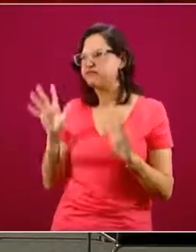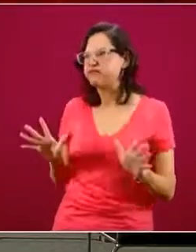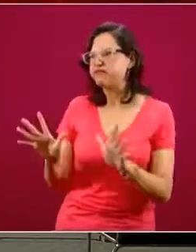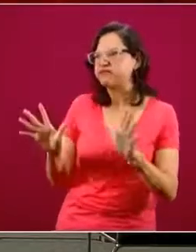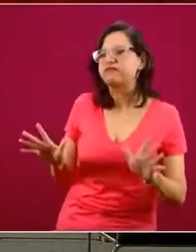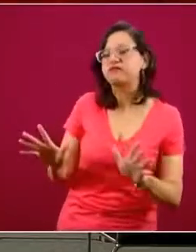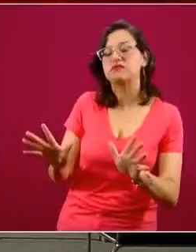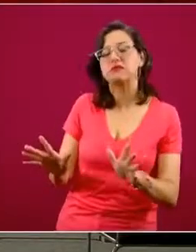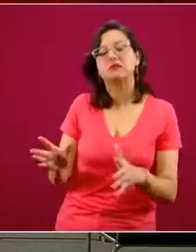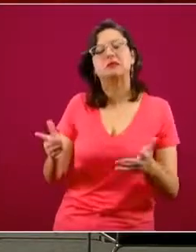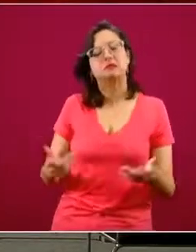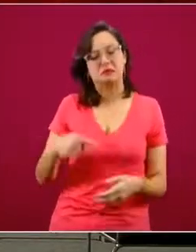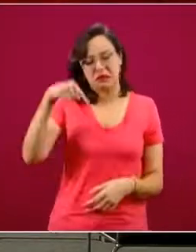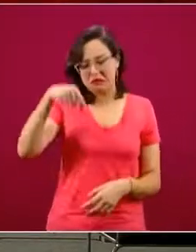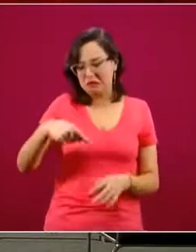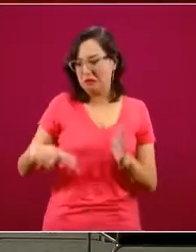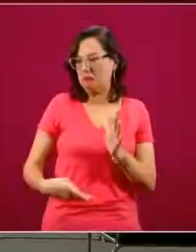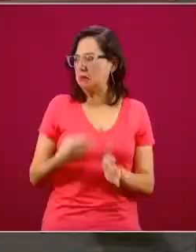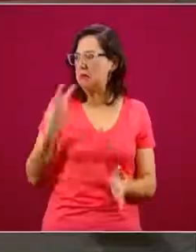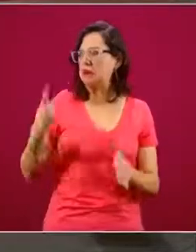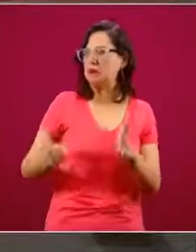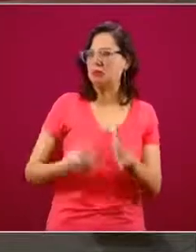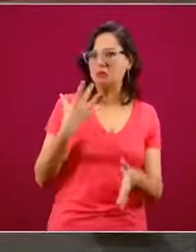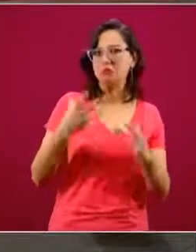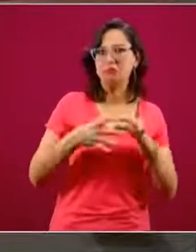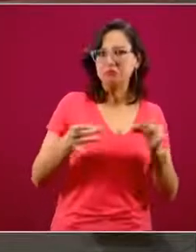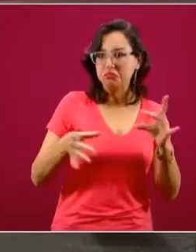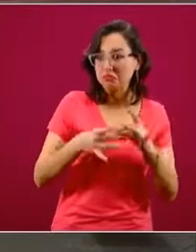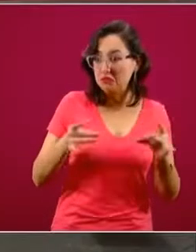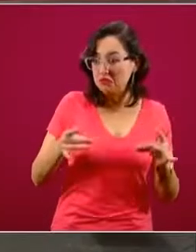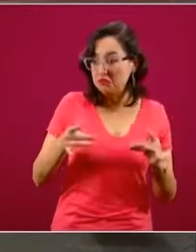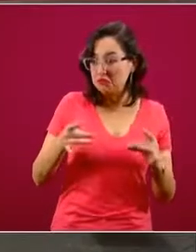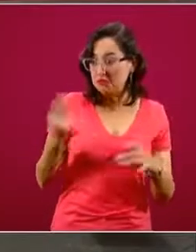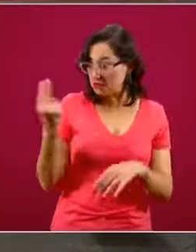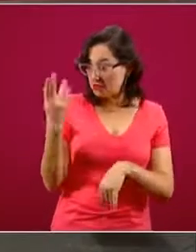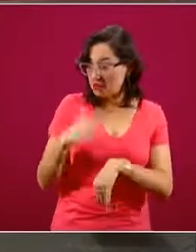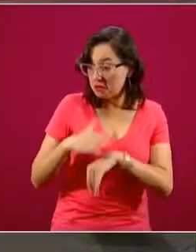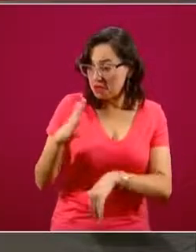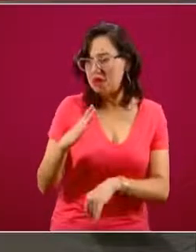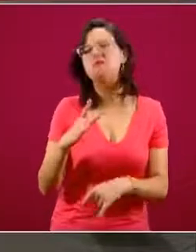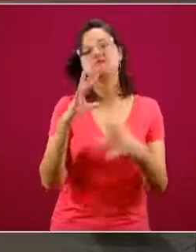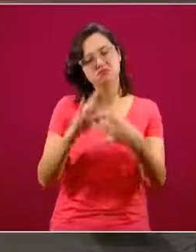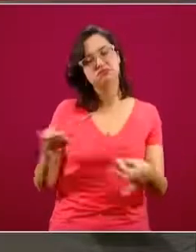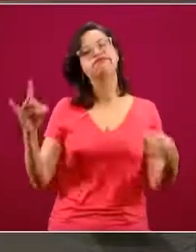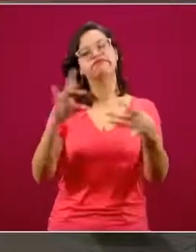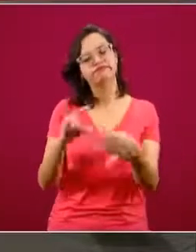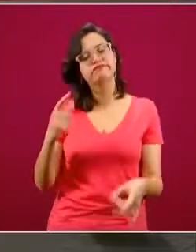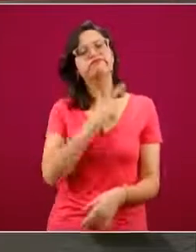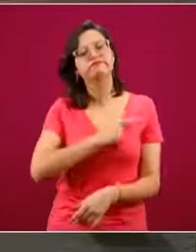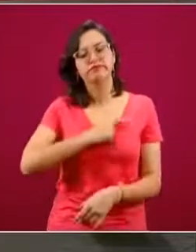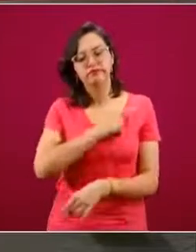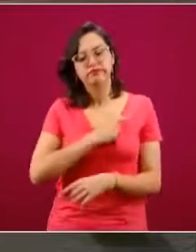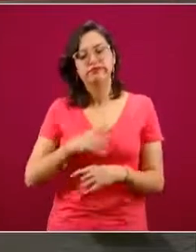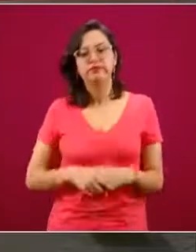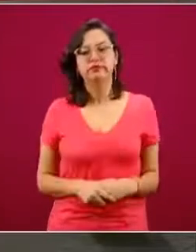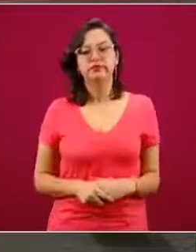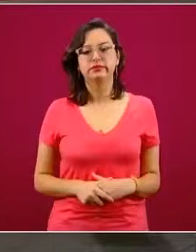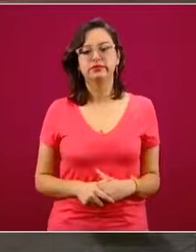explicado, pero con mucho gusto lo volvemos a explicar las veces que sea necesario. Muchas gracias. Usted, por favor.